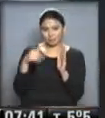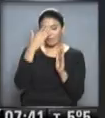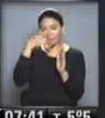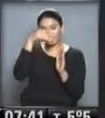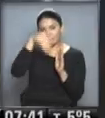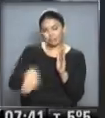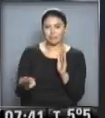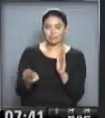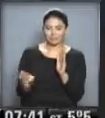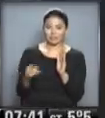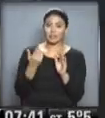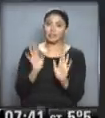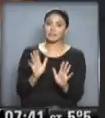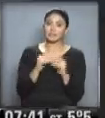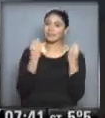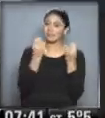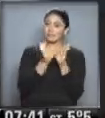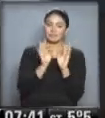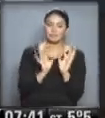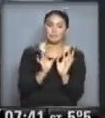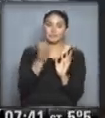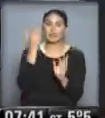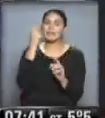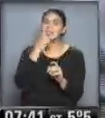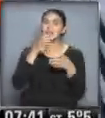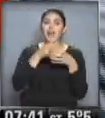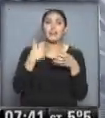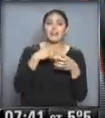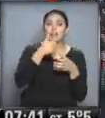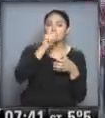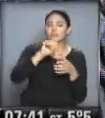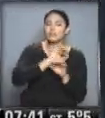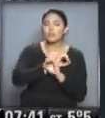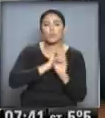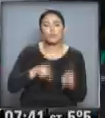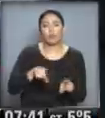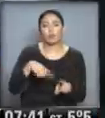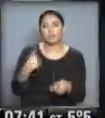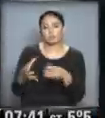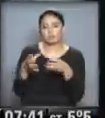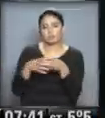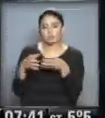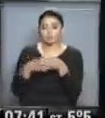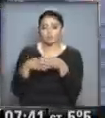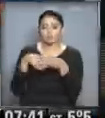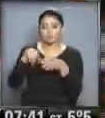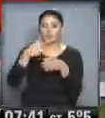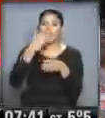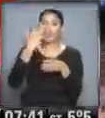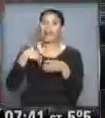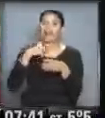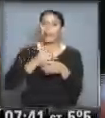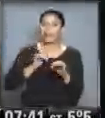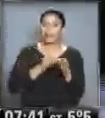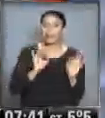descendiendo y esto ya era un resultado que más allá de lo que pasara con Argentinos, terminaba salvando a los de Ricardo Caruso